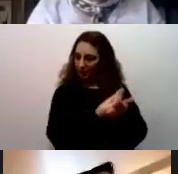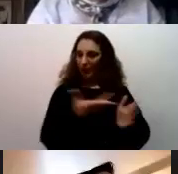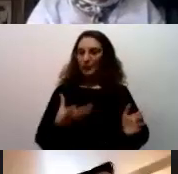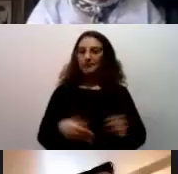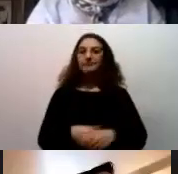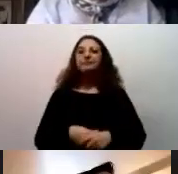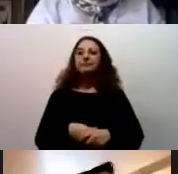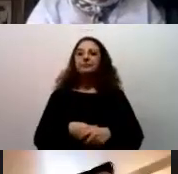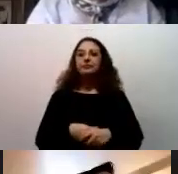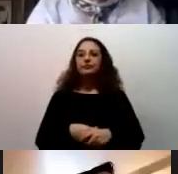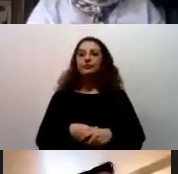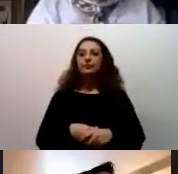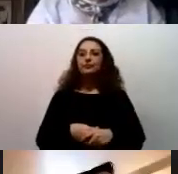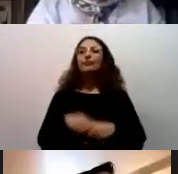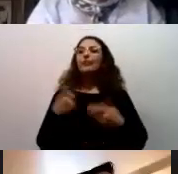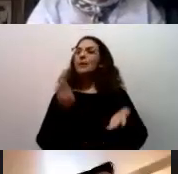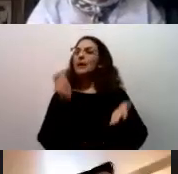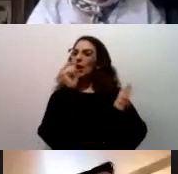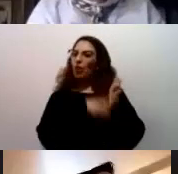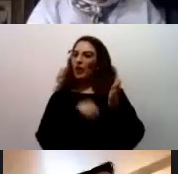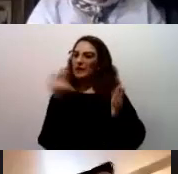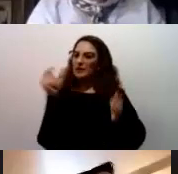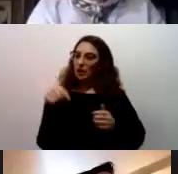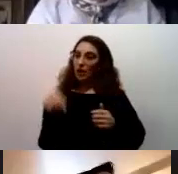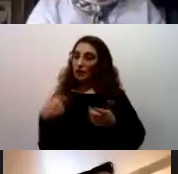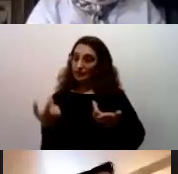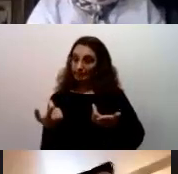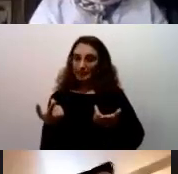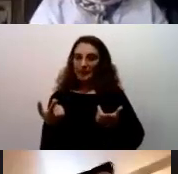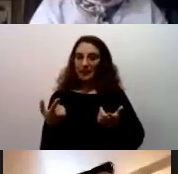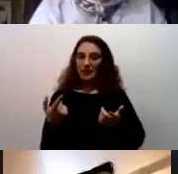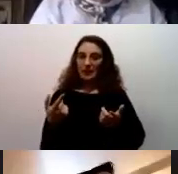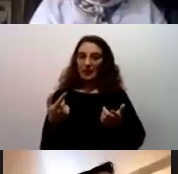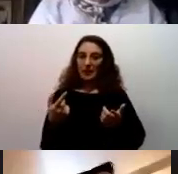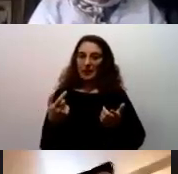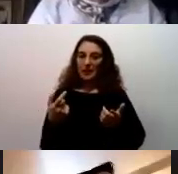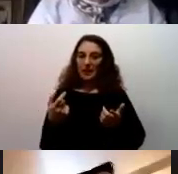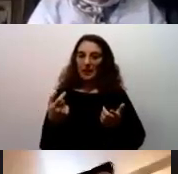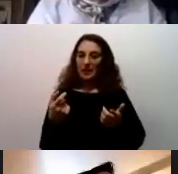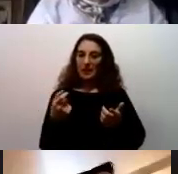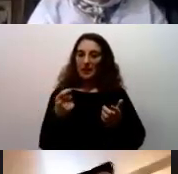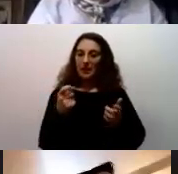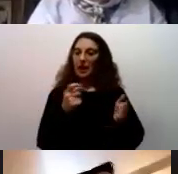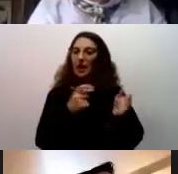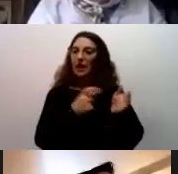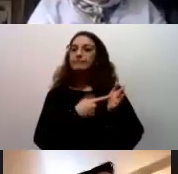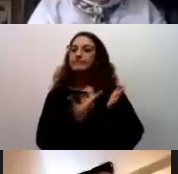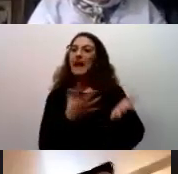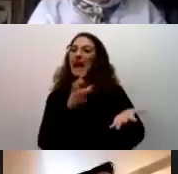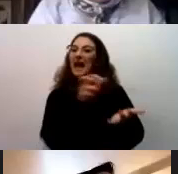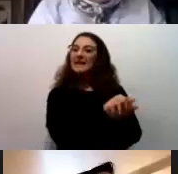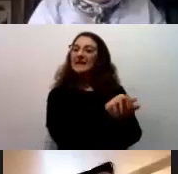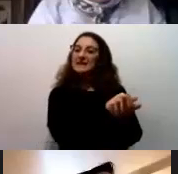de la contratación vigente. Para que se cumplan esta normativa se debe establecer reserva de puestos de trabajo a ser